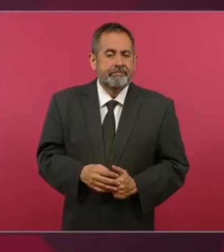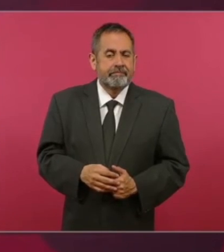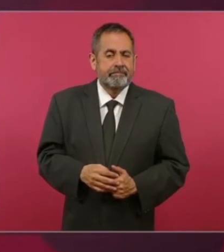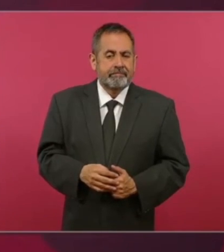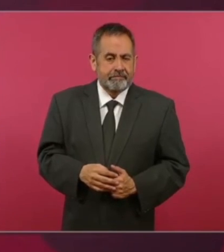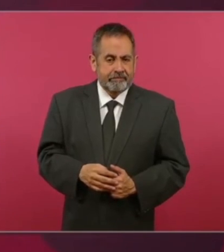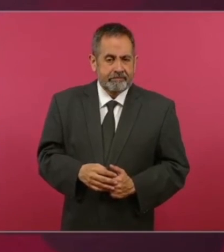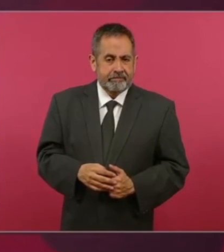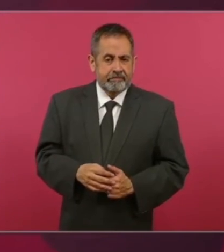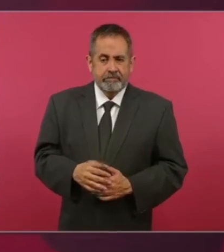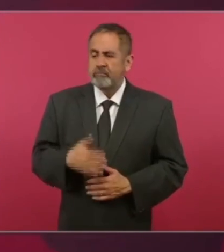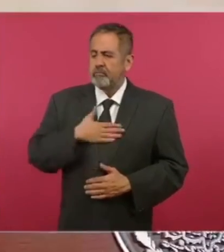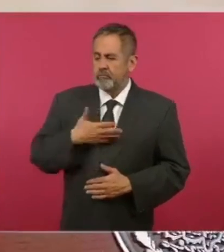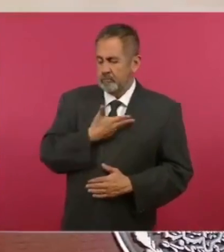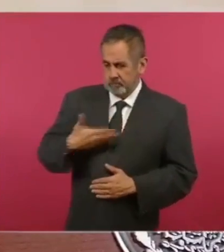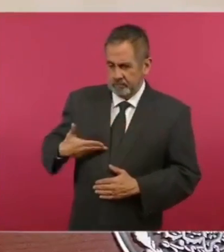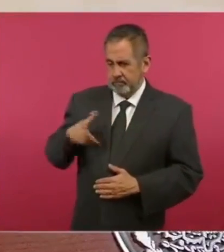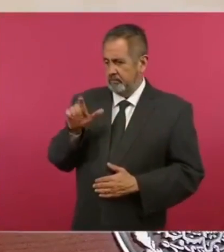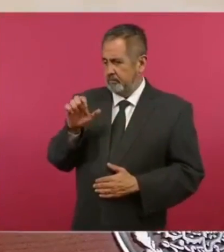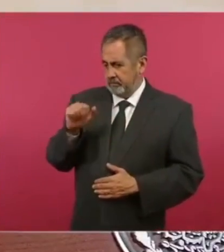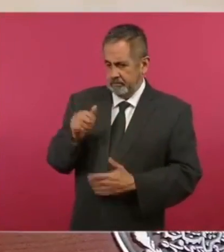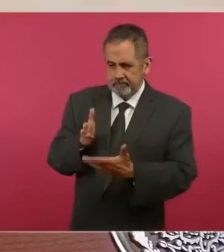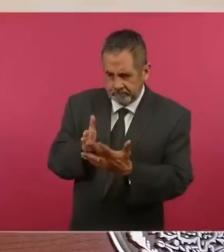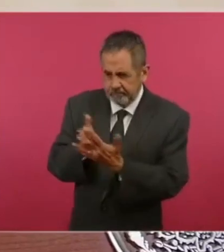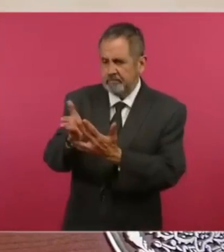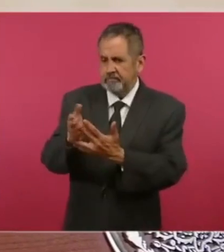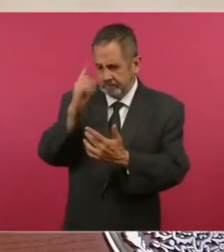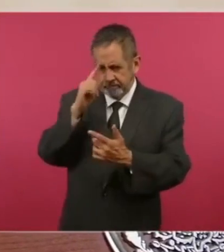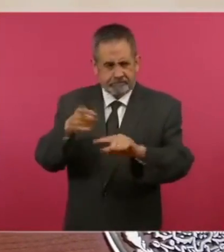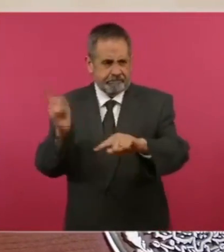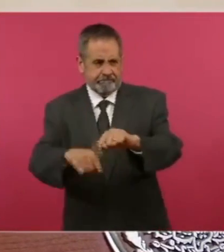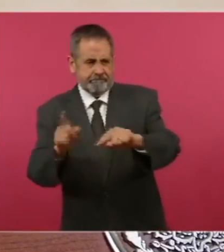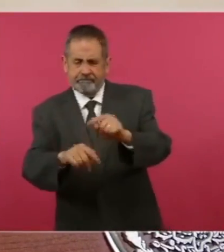podían intervenir para el desalojo